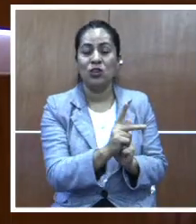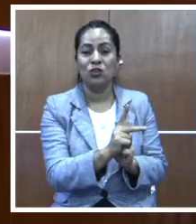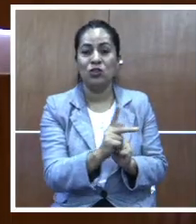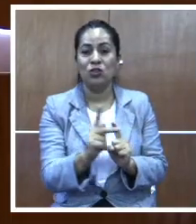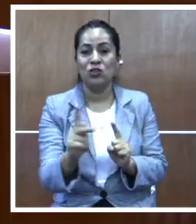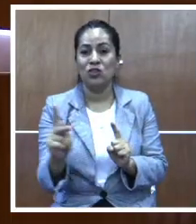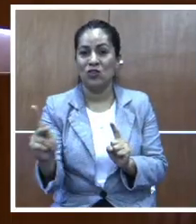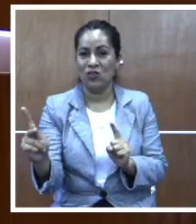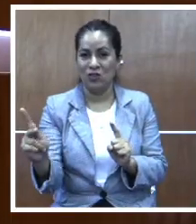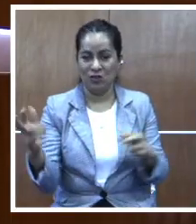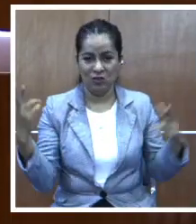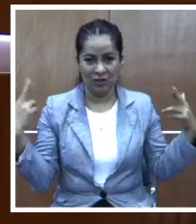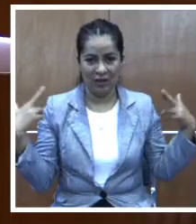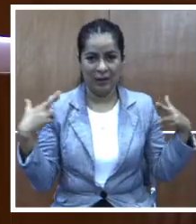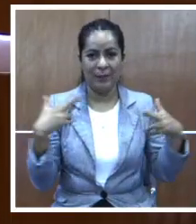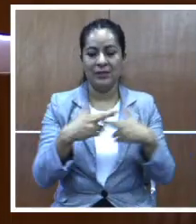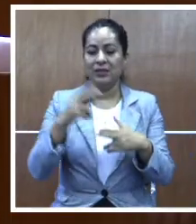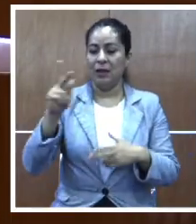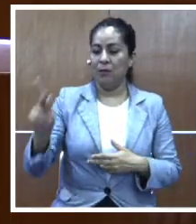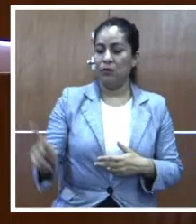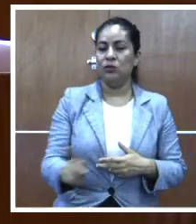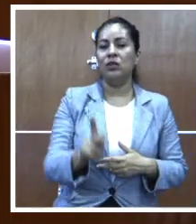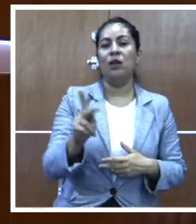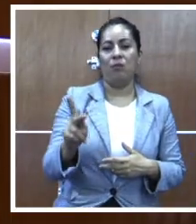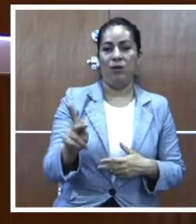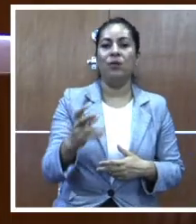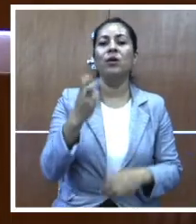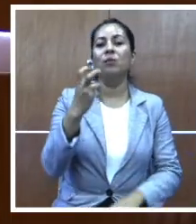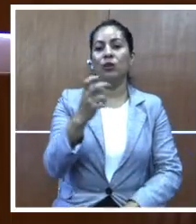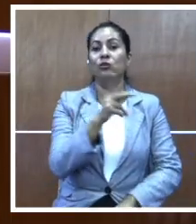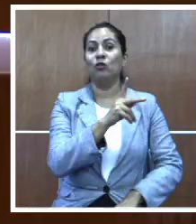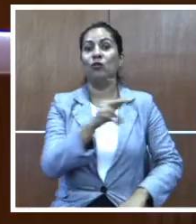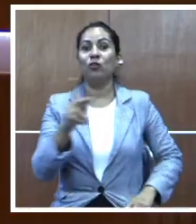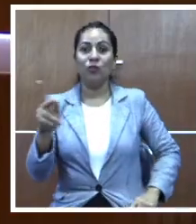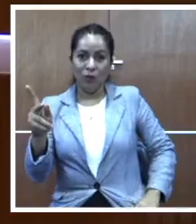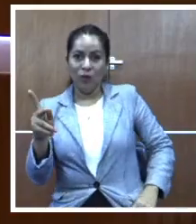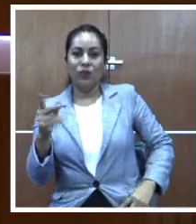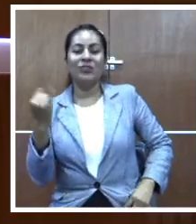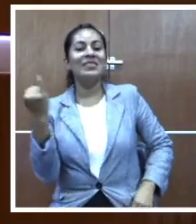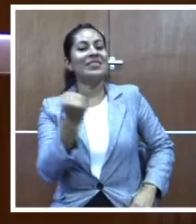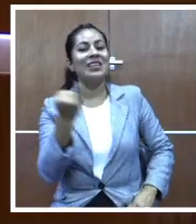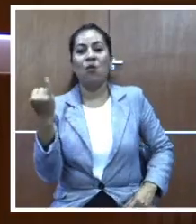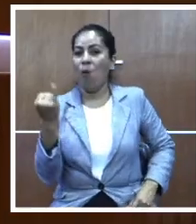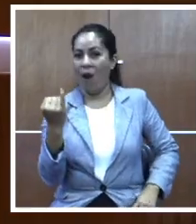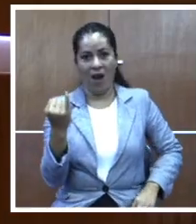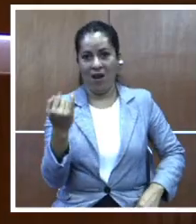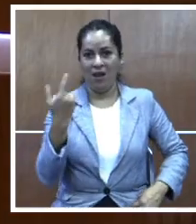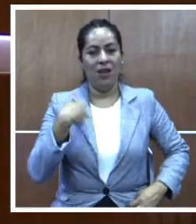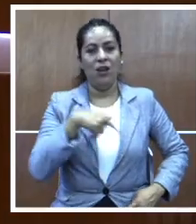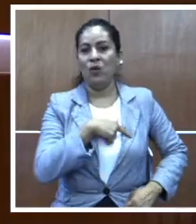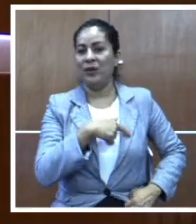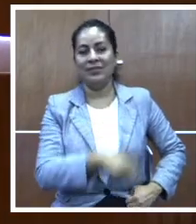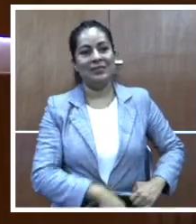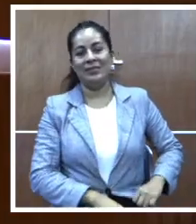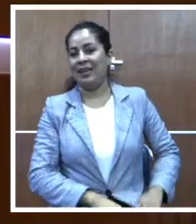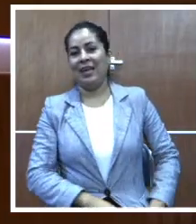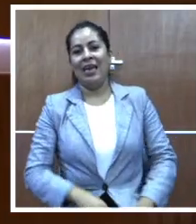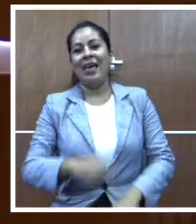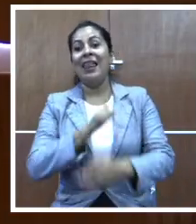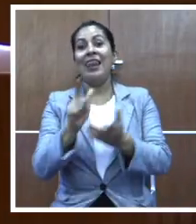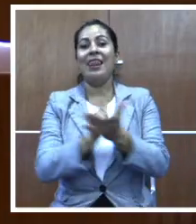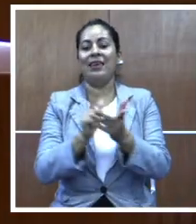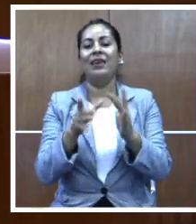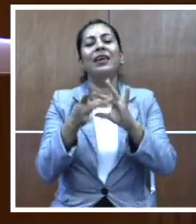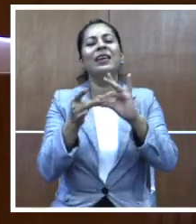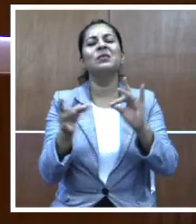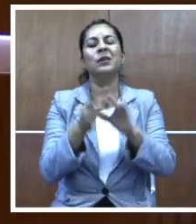todos representamos al pueblo y por lo tanto todos somos pares. Nuestra ley orgánica señala además